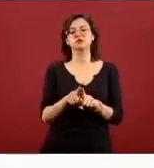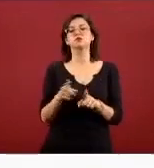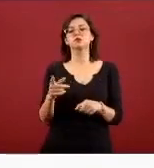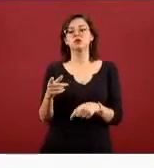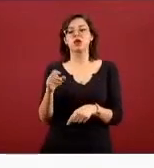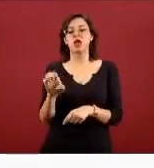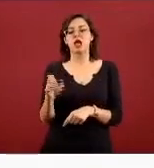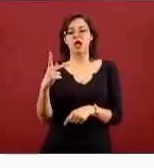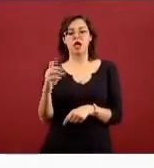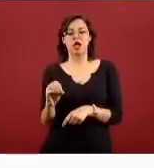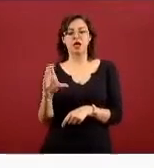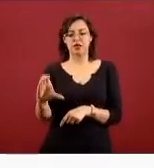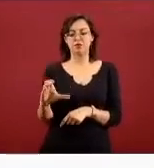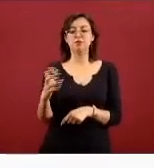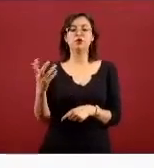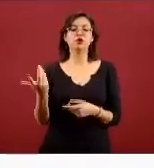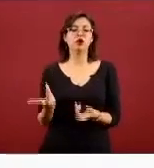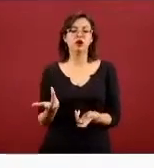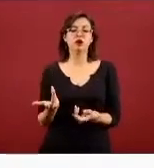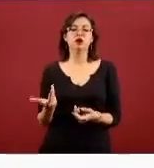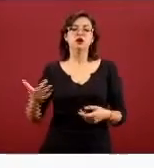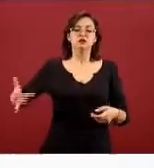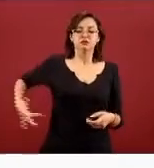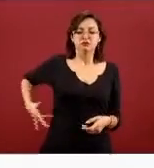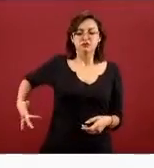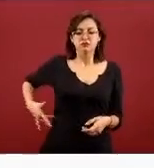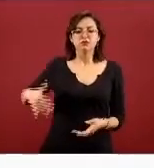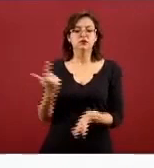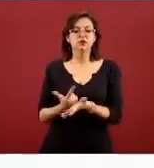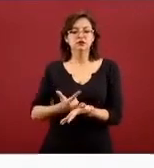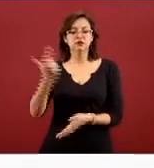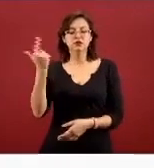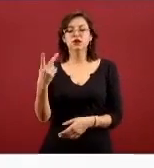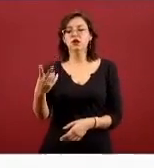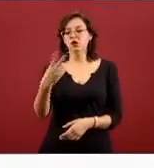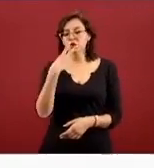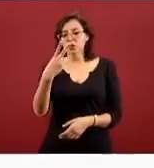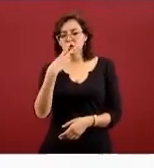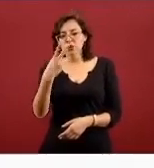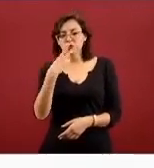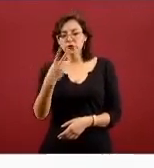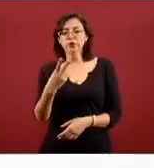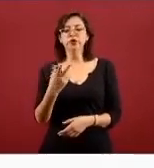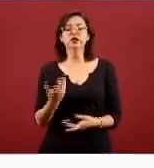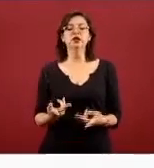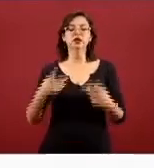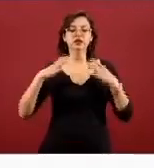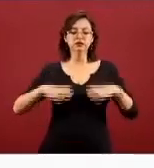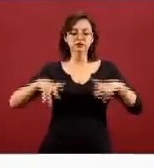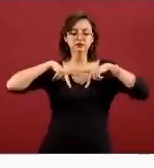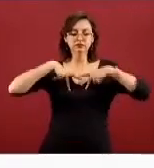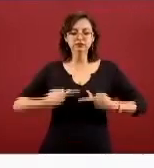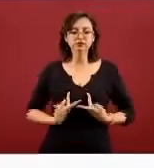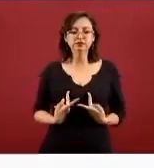pulmonar obstructiva crónica, la insuficiencia renal crónica, el tabaquismo, la inmunosupresión y la